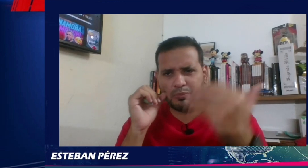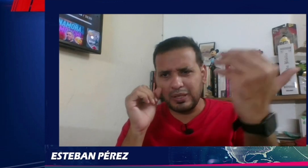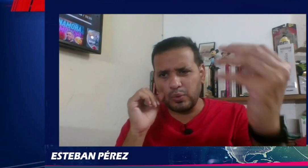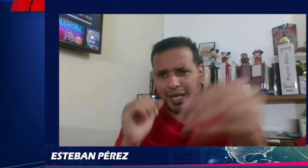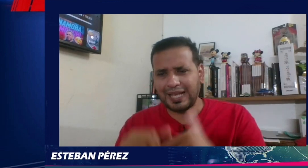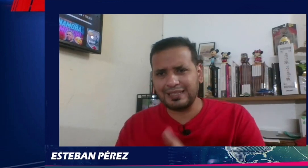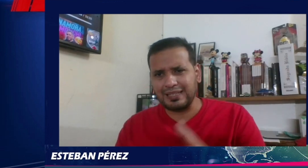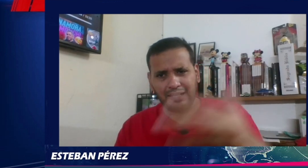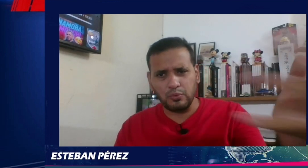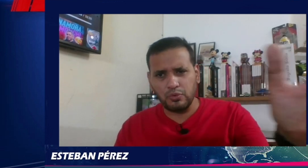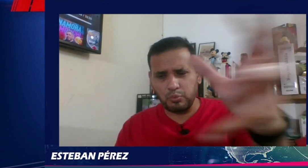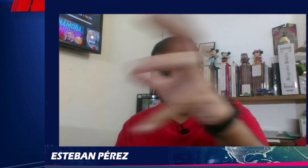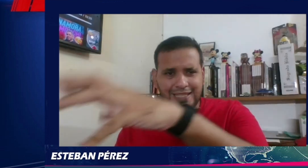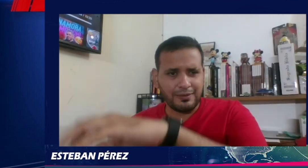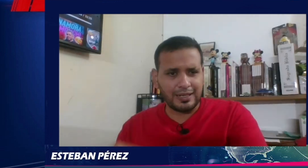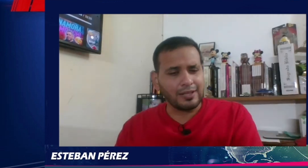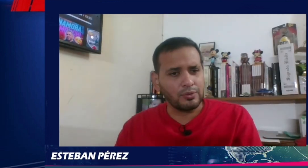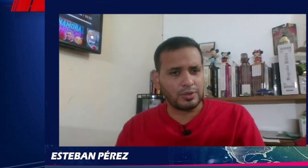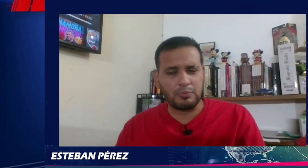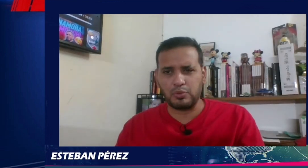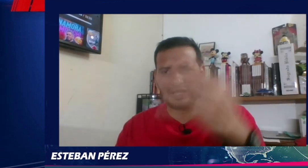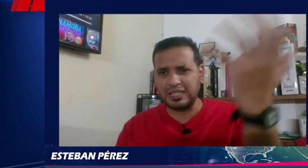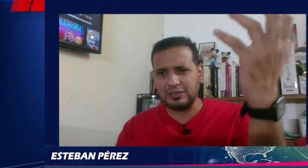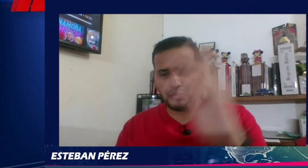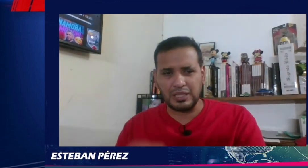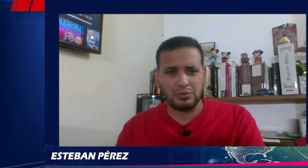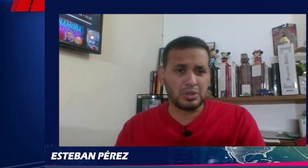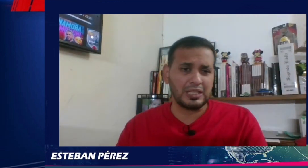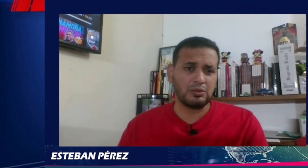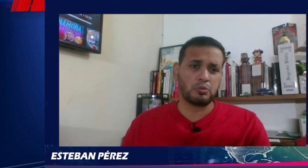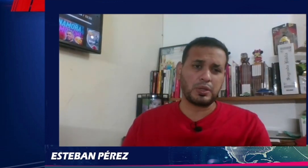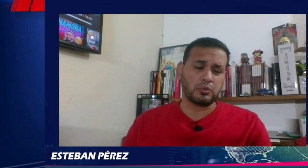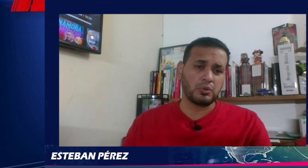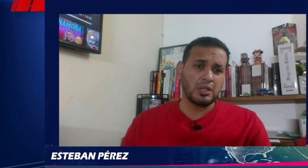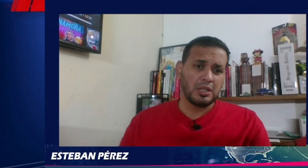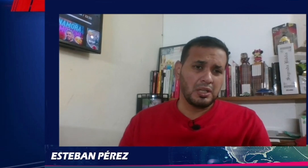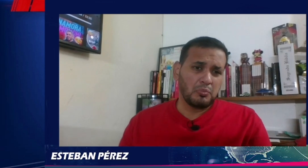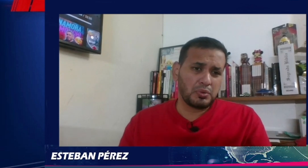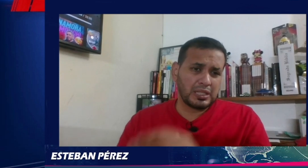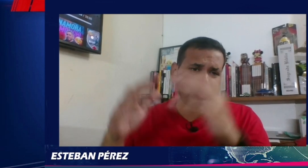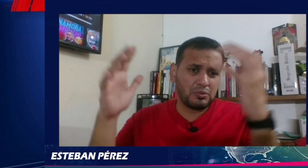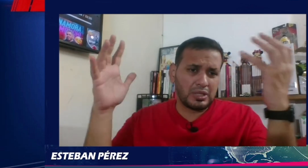Desafortunadamente, pues hay personajes, algunos por ahí ya vagando, que por 100, 200, 500